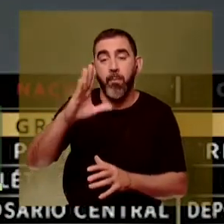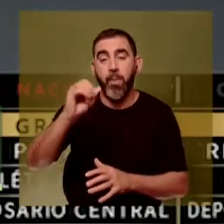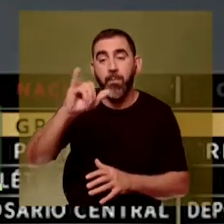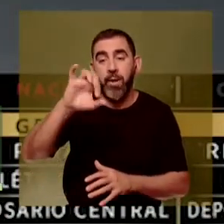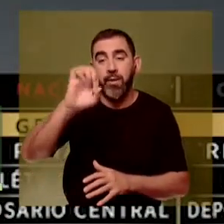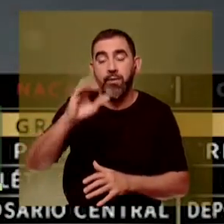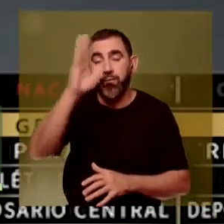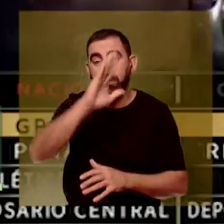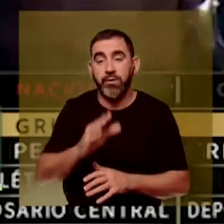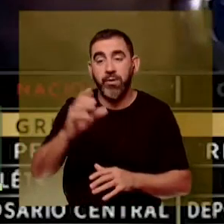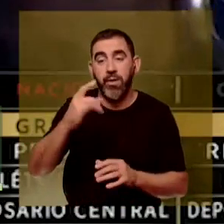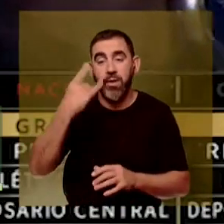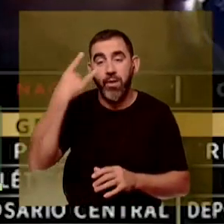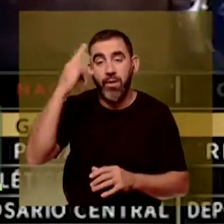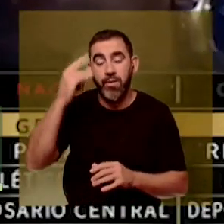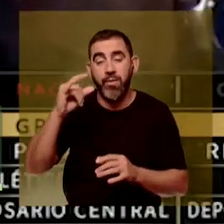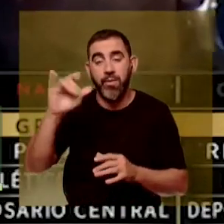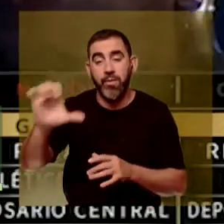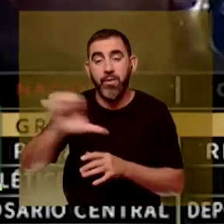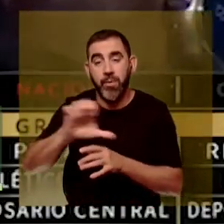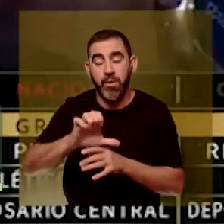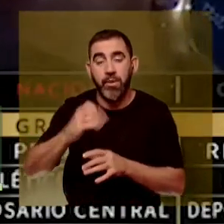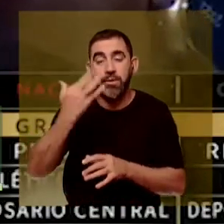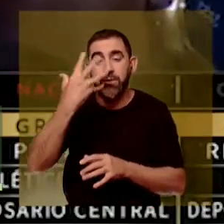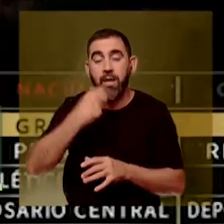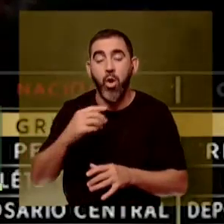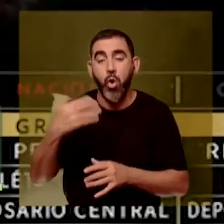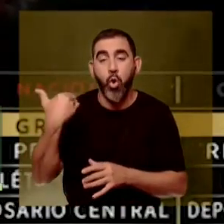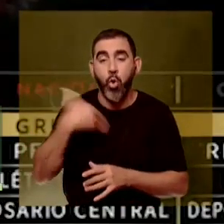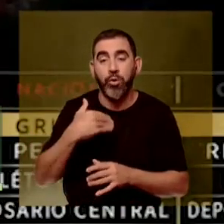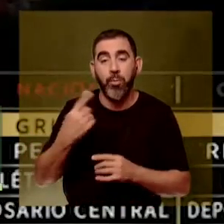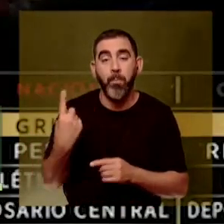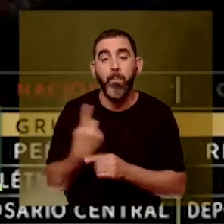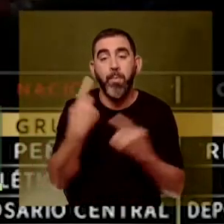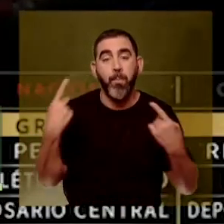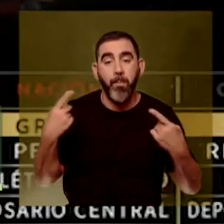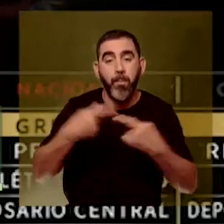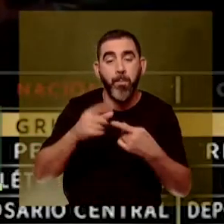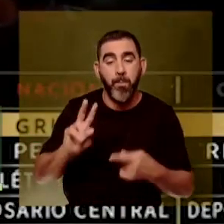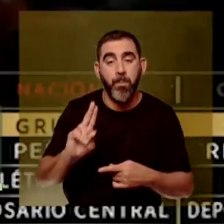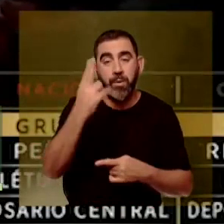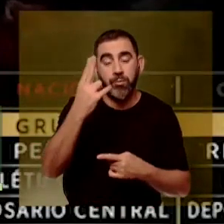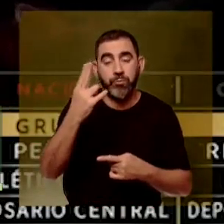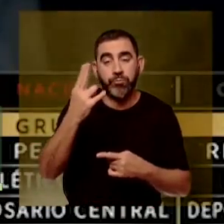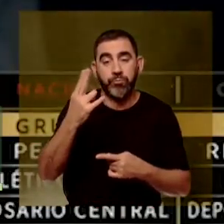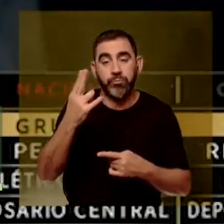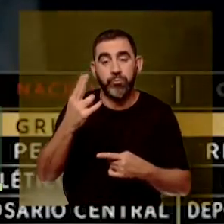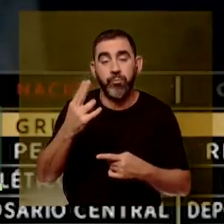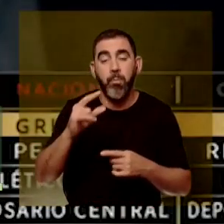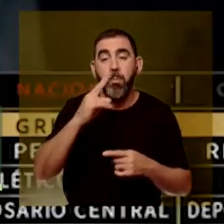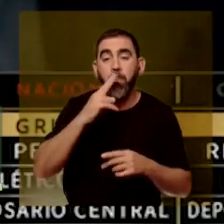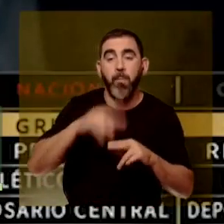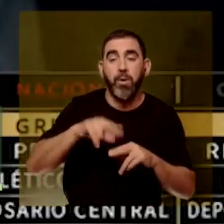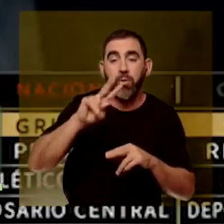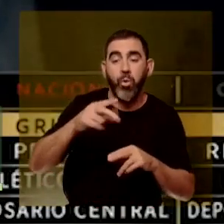Brasil, Independiente del Valle de Ecuador y San Lorenzo de Argentina. El debut de los equipos uruguayos se dará ante el martes 2 y el